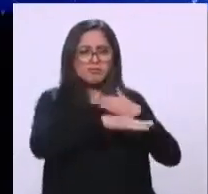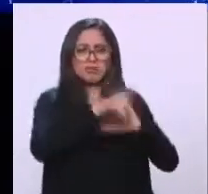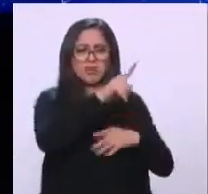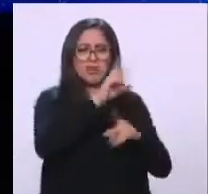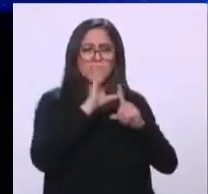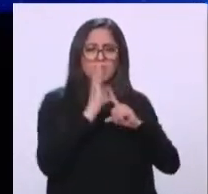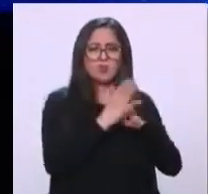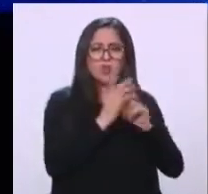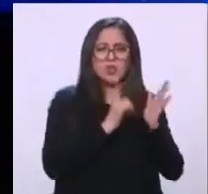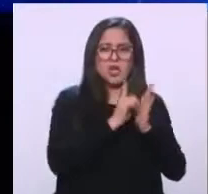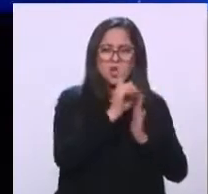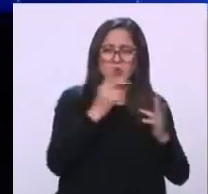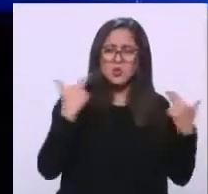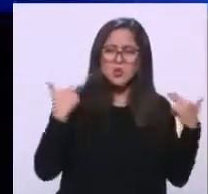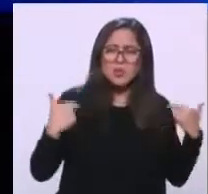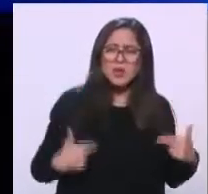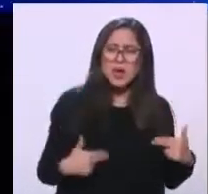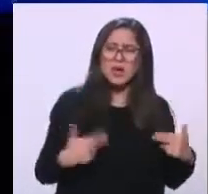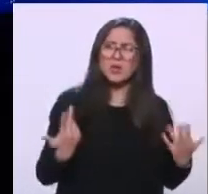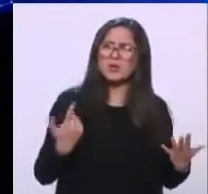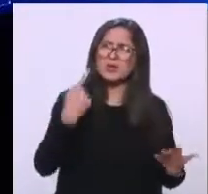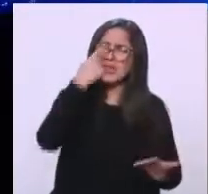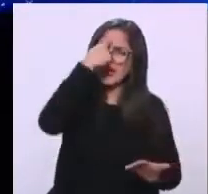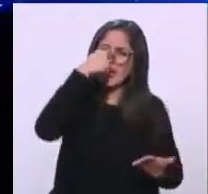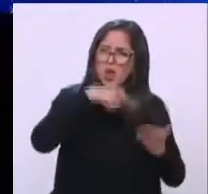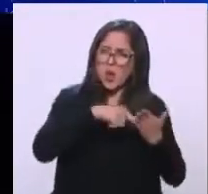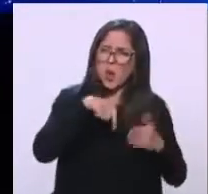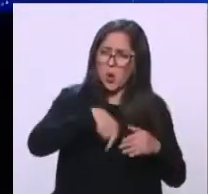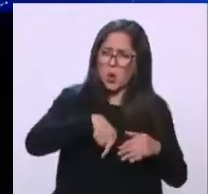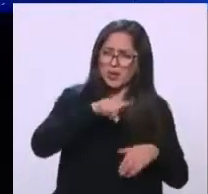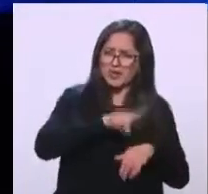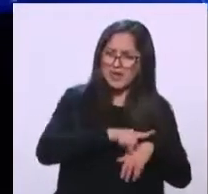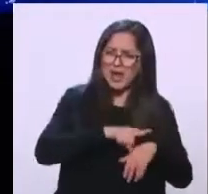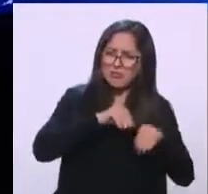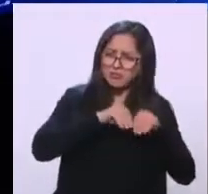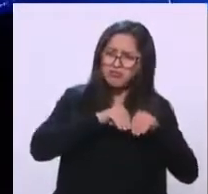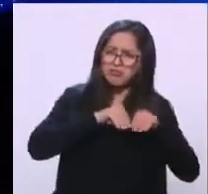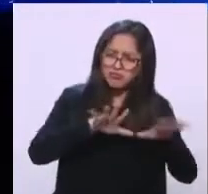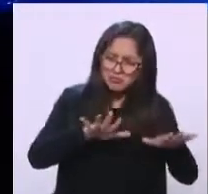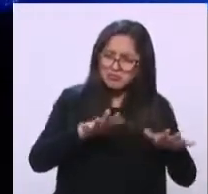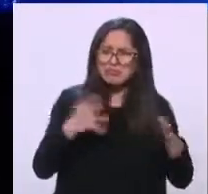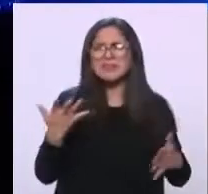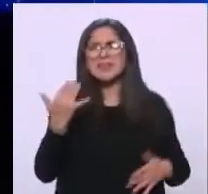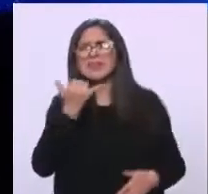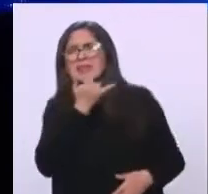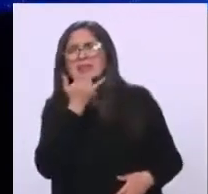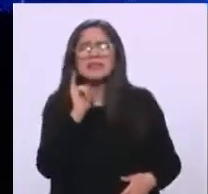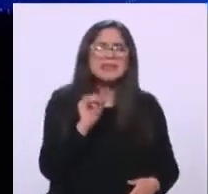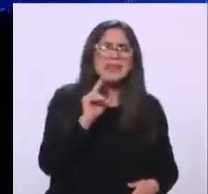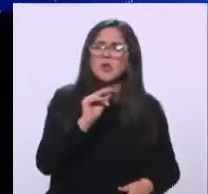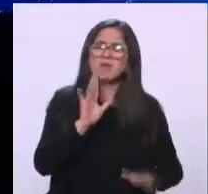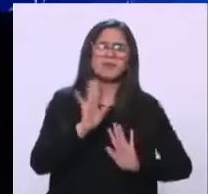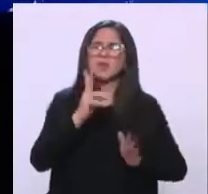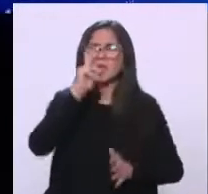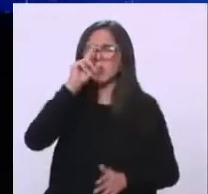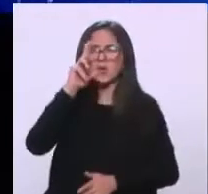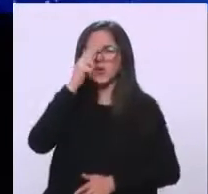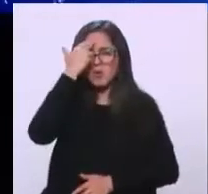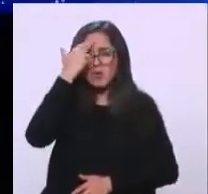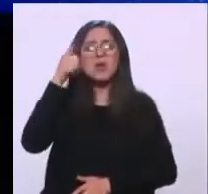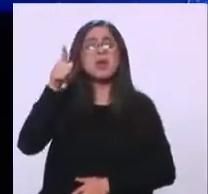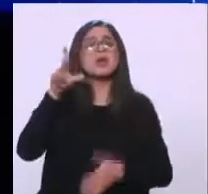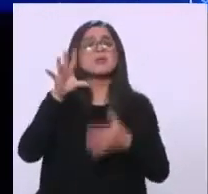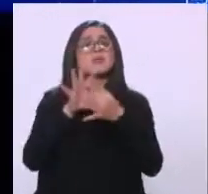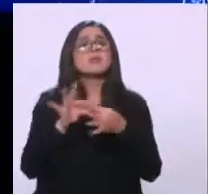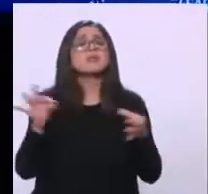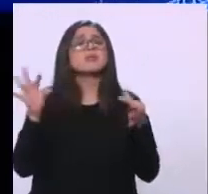comisión, me parece que de hoy mismo, mencionaban, no sé si ayer o hoy, pero bueno, el caso es que en uno de esos discursos